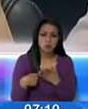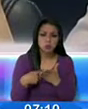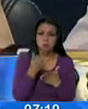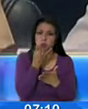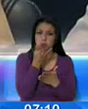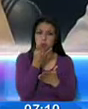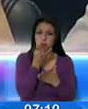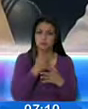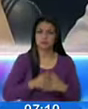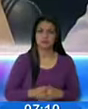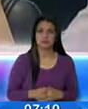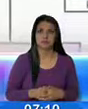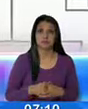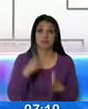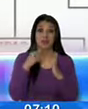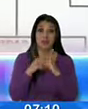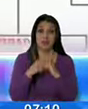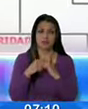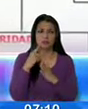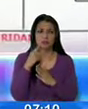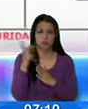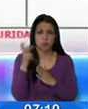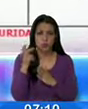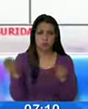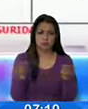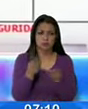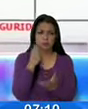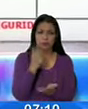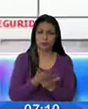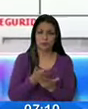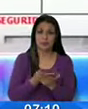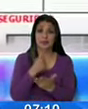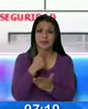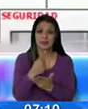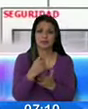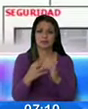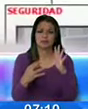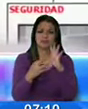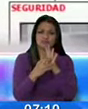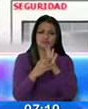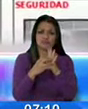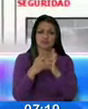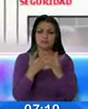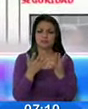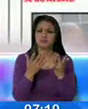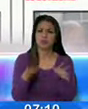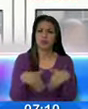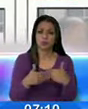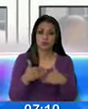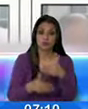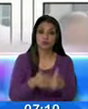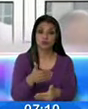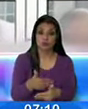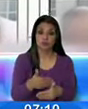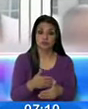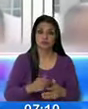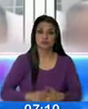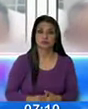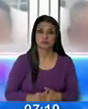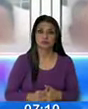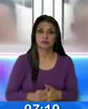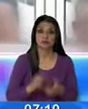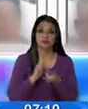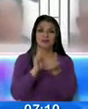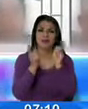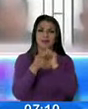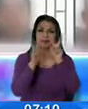hacían dentro de las escuchas se había estampado o se había concretado dentro del proceso. Al cambiar el tipo penal, en